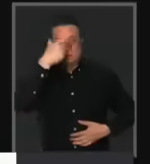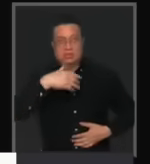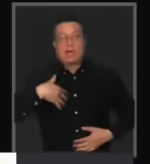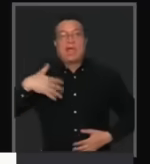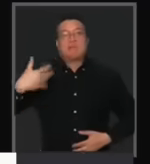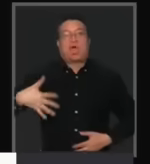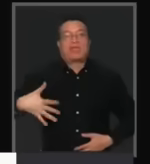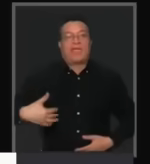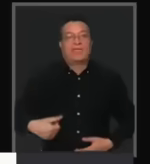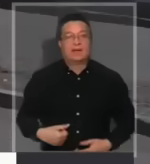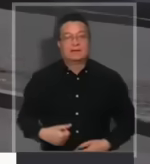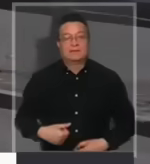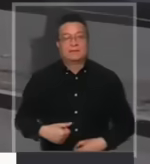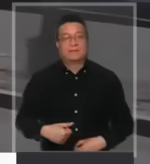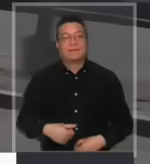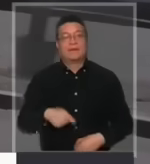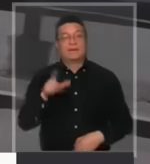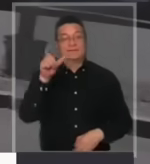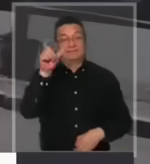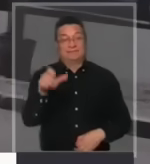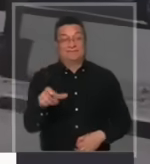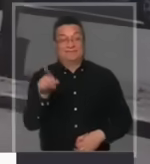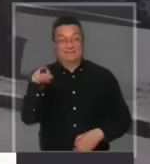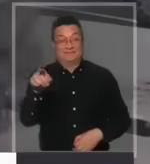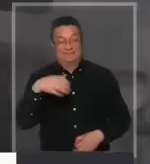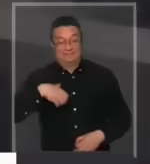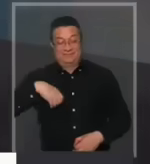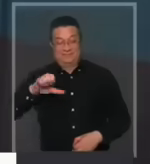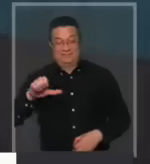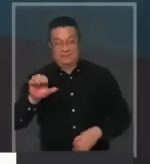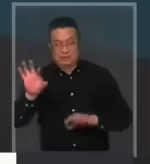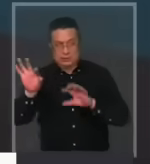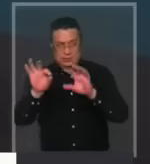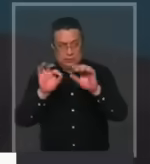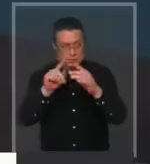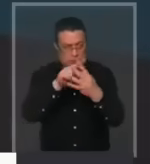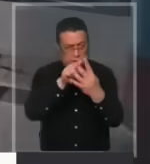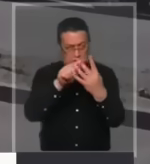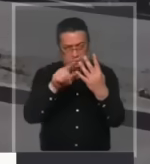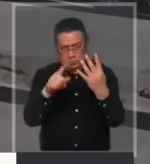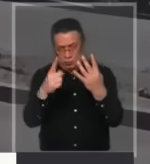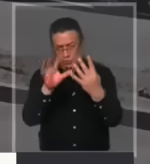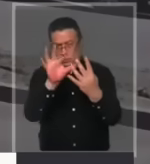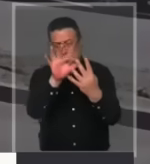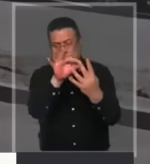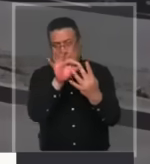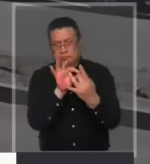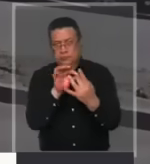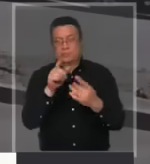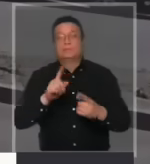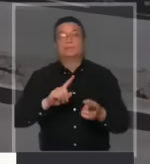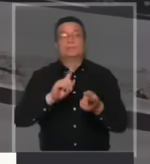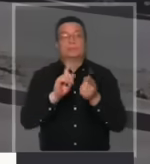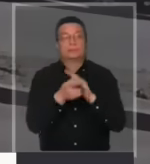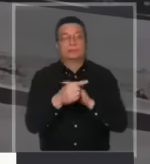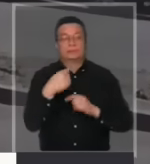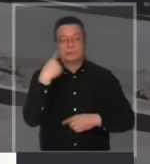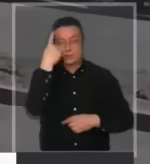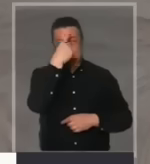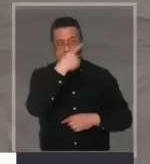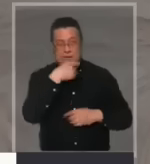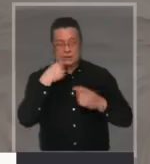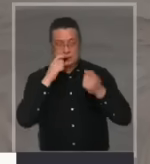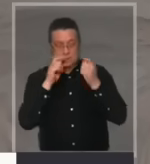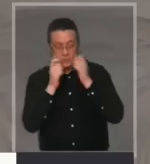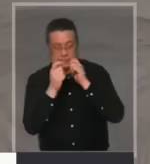importante. El agente de uno fue seleccionado de entre varios otros colegas. Tuvo que cambiar parte de su fisonomía,